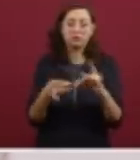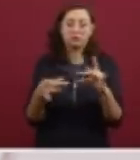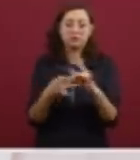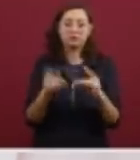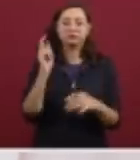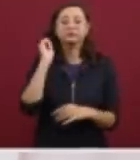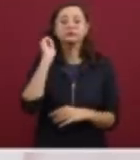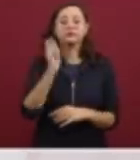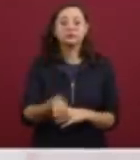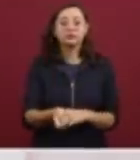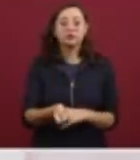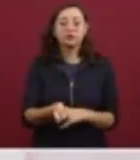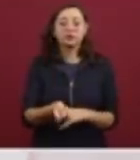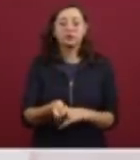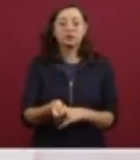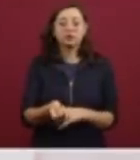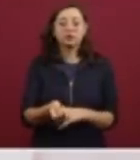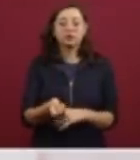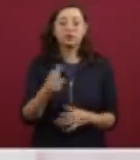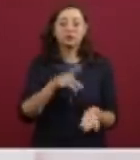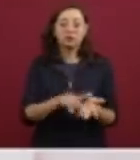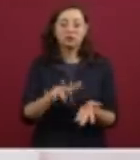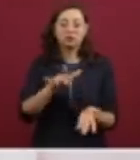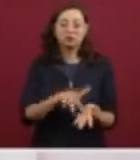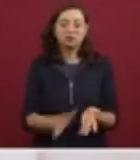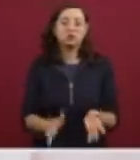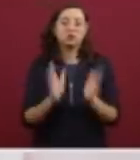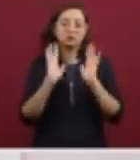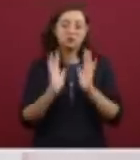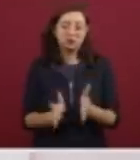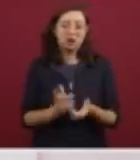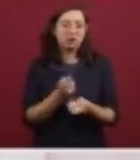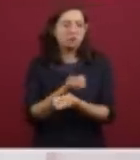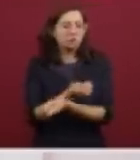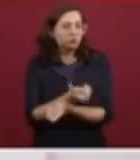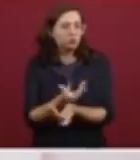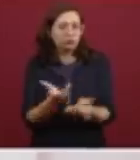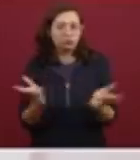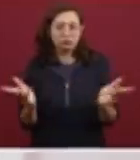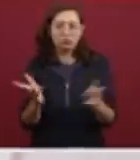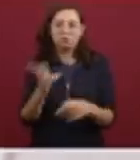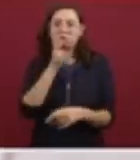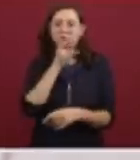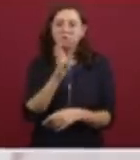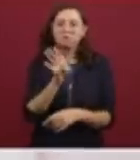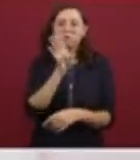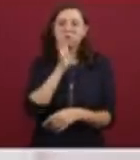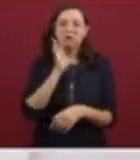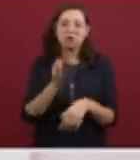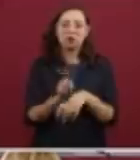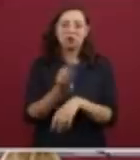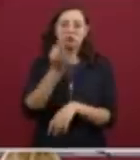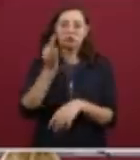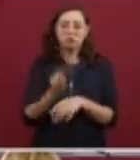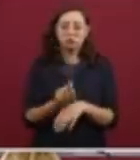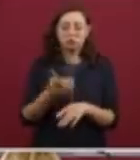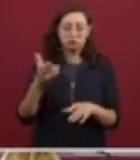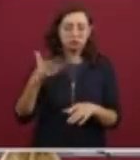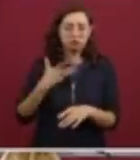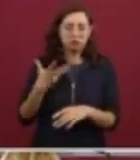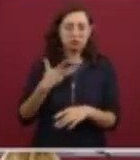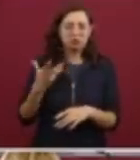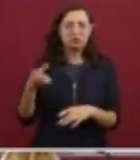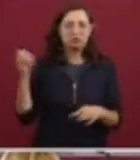implica el apoyo ya dispersado en el bolsillo de los padres, madres y tutores, en este caso, de